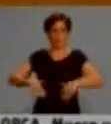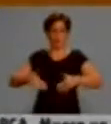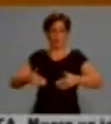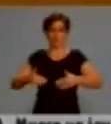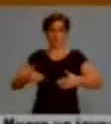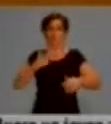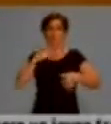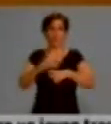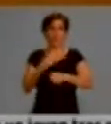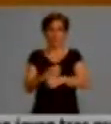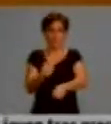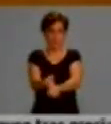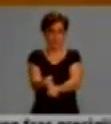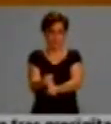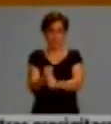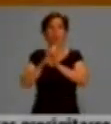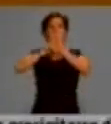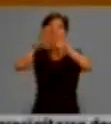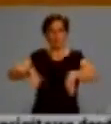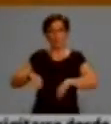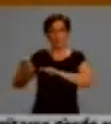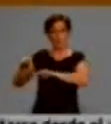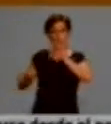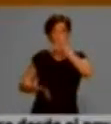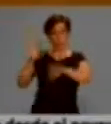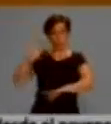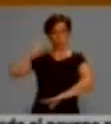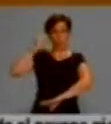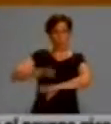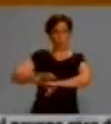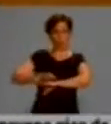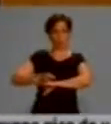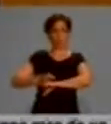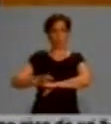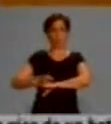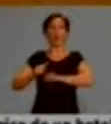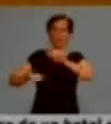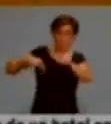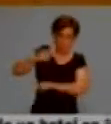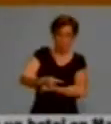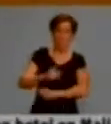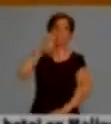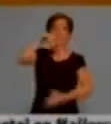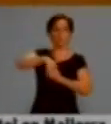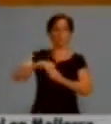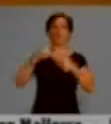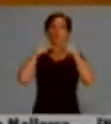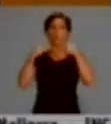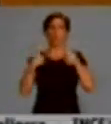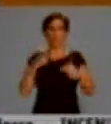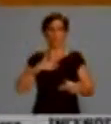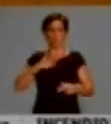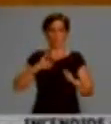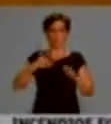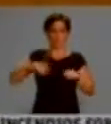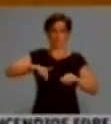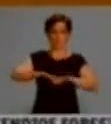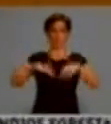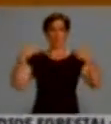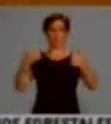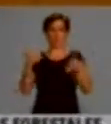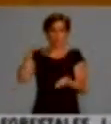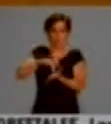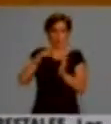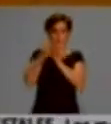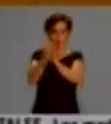mentiras. Y fue después de esa decisión judicial cuando tuvimos una desdichada sesión en la Diputación Permanente de esta Cámara, en la que, para